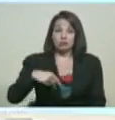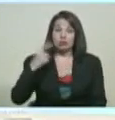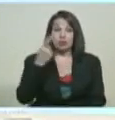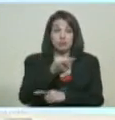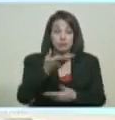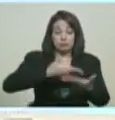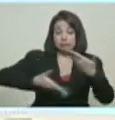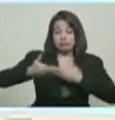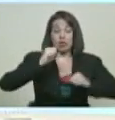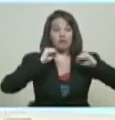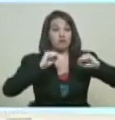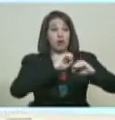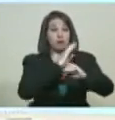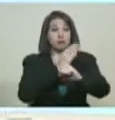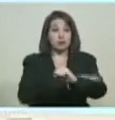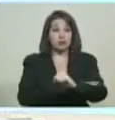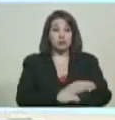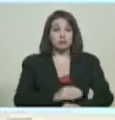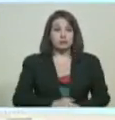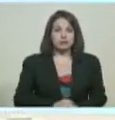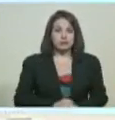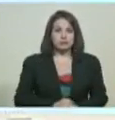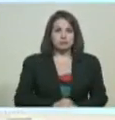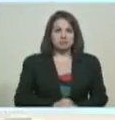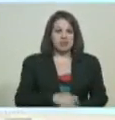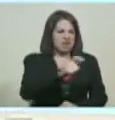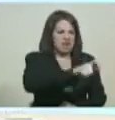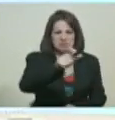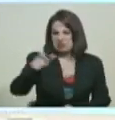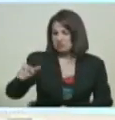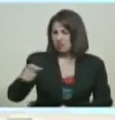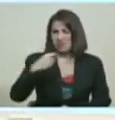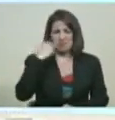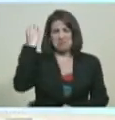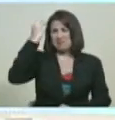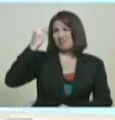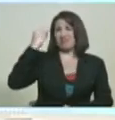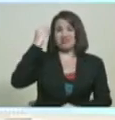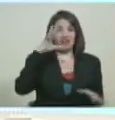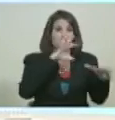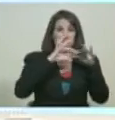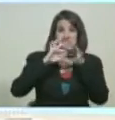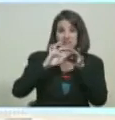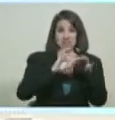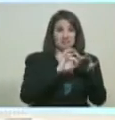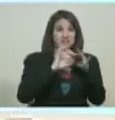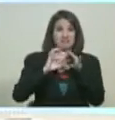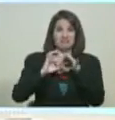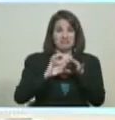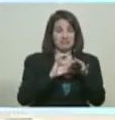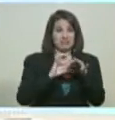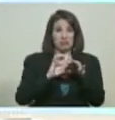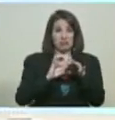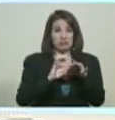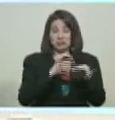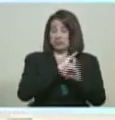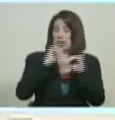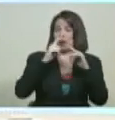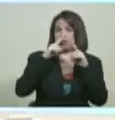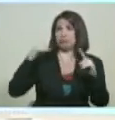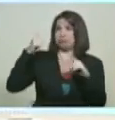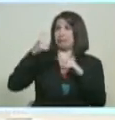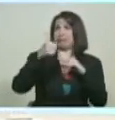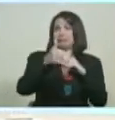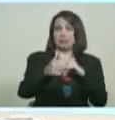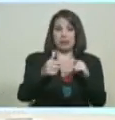fortalecer que nadie crea que la unión es un hecho consumado y eterno no